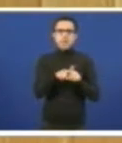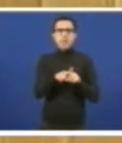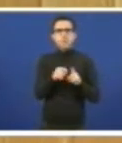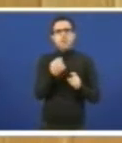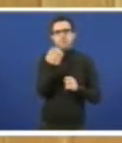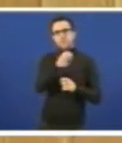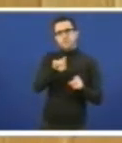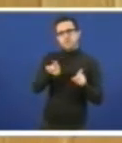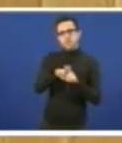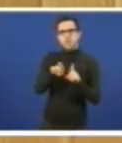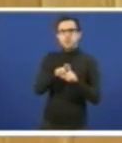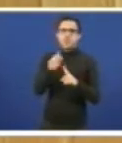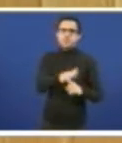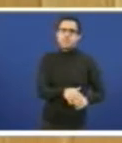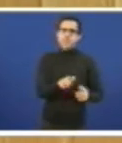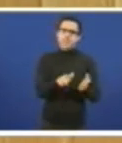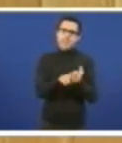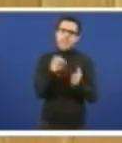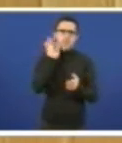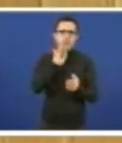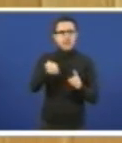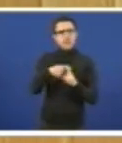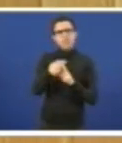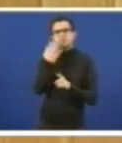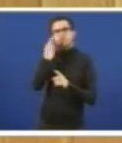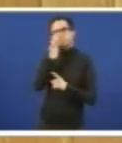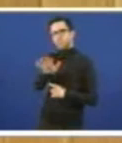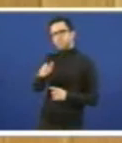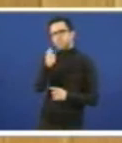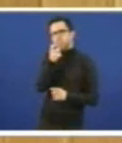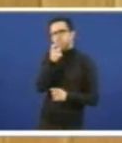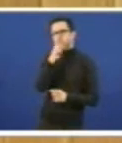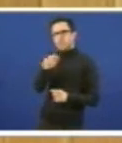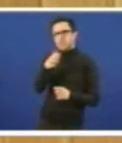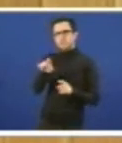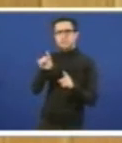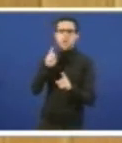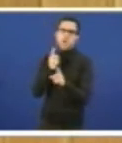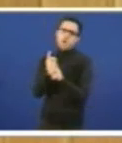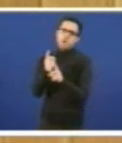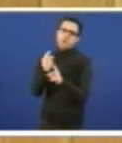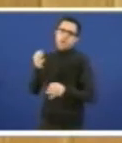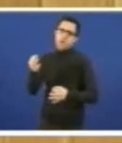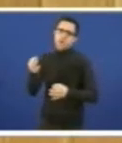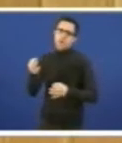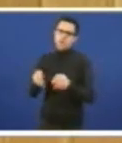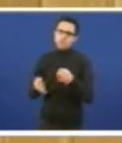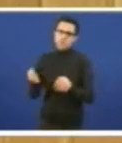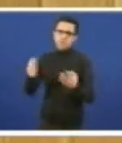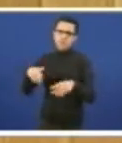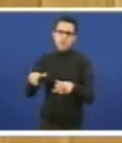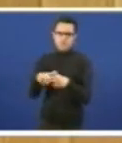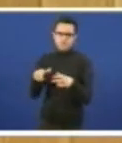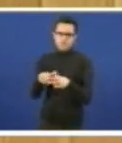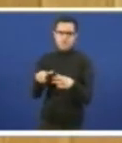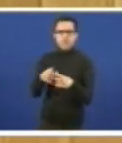os ámbitos da vida e que non calou ante as injustizas sociais e incluso chegou a vindicar o sentido da xustiza